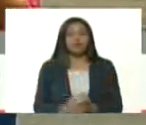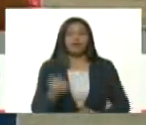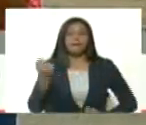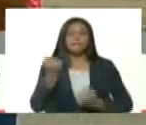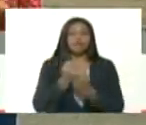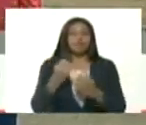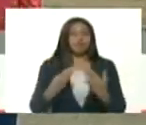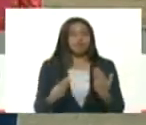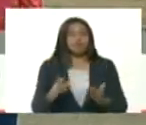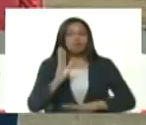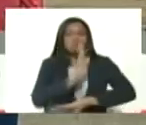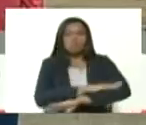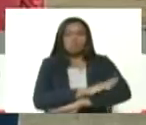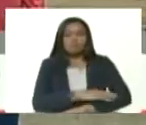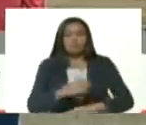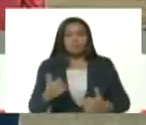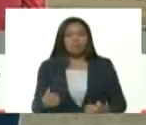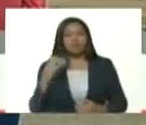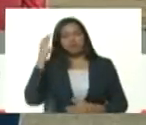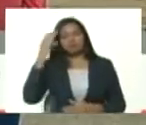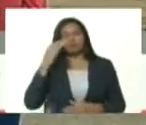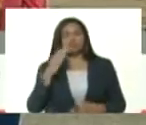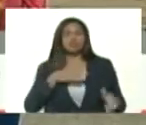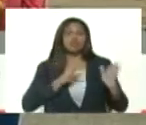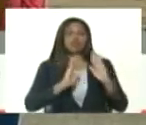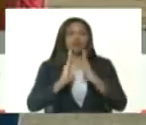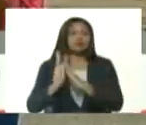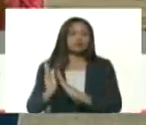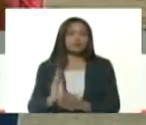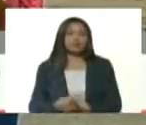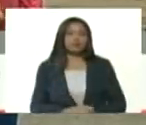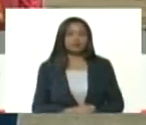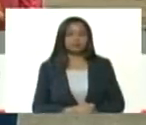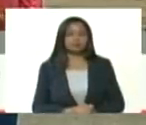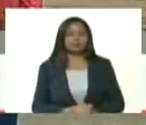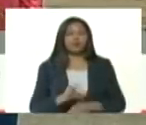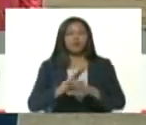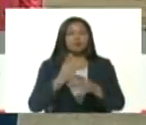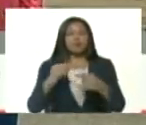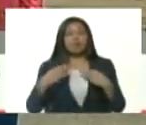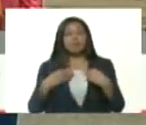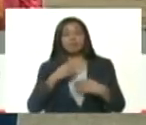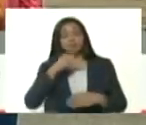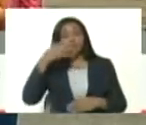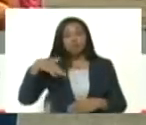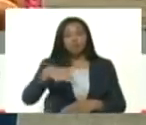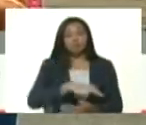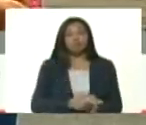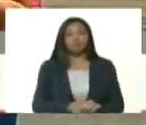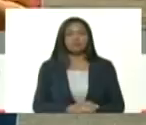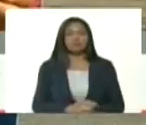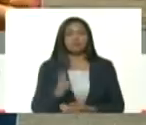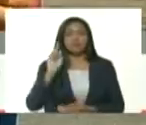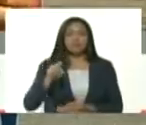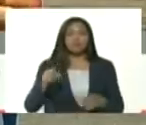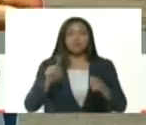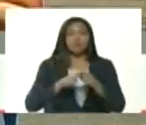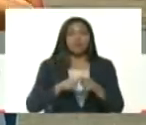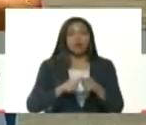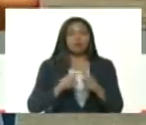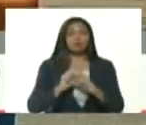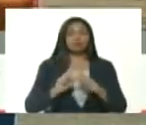solidaria, disciplinada, consciente y organizada para proteger la vida de nuestro pueblo, pero además la medida